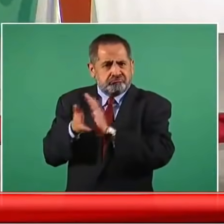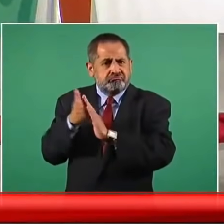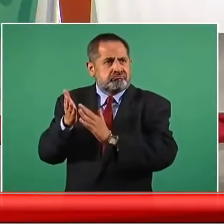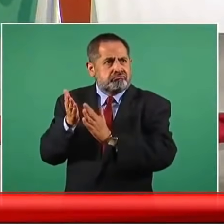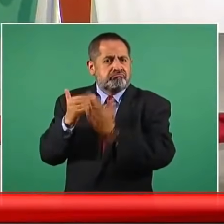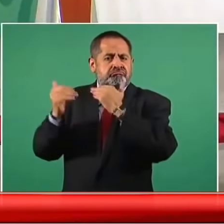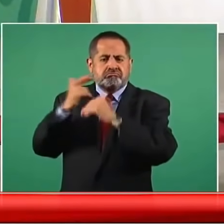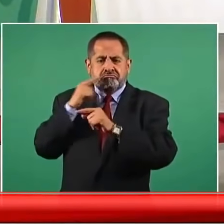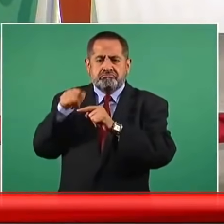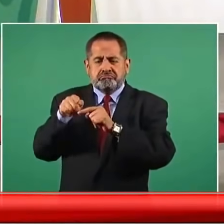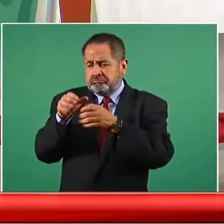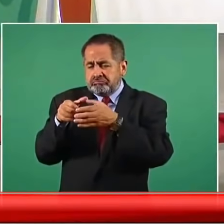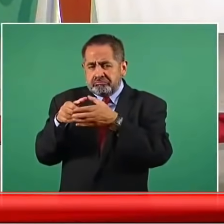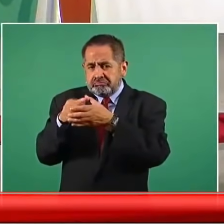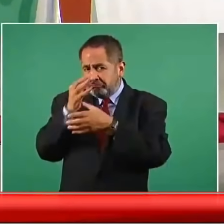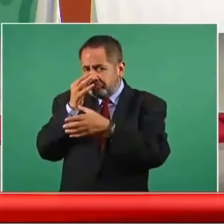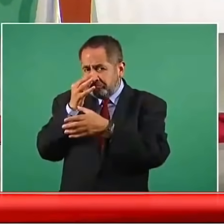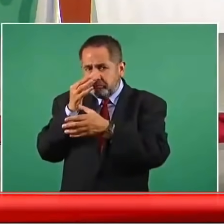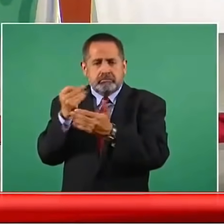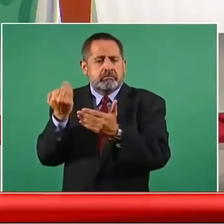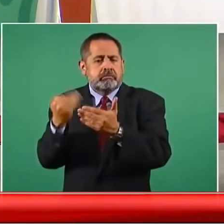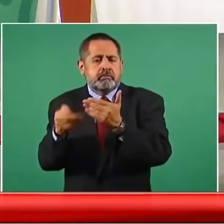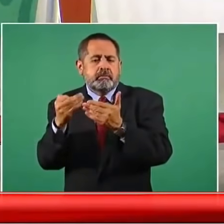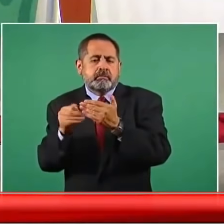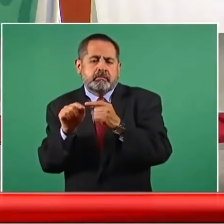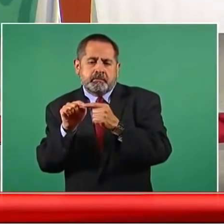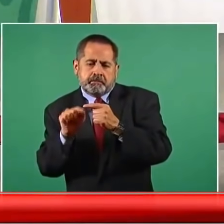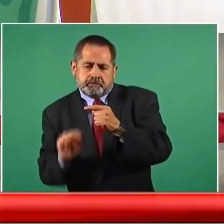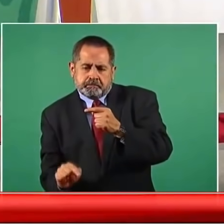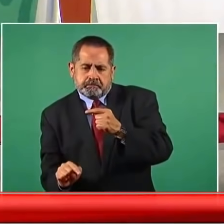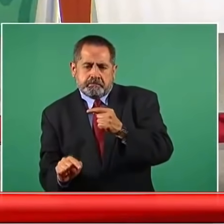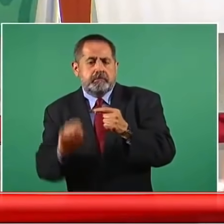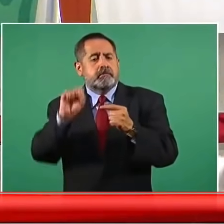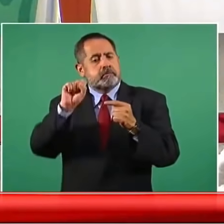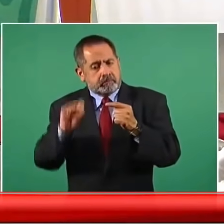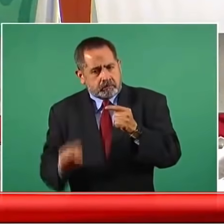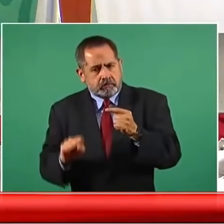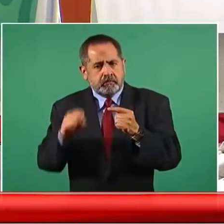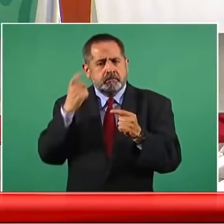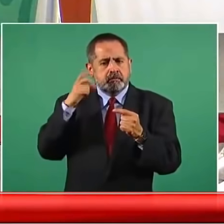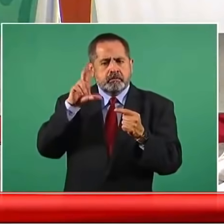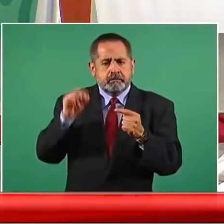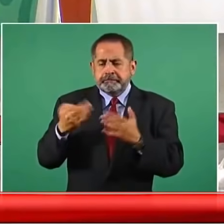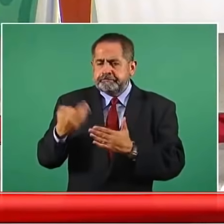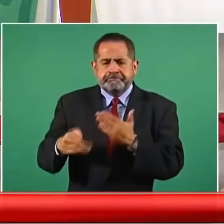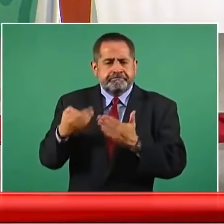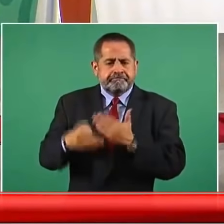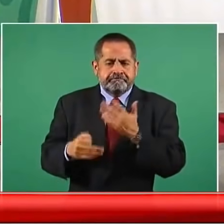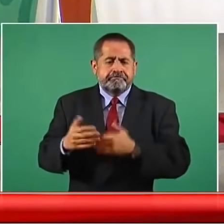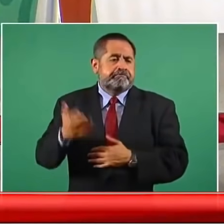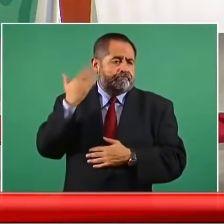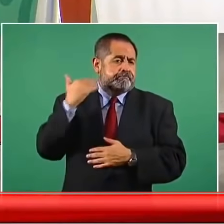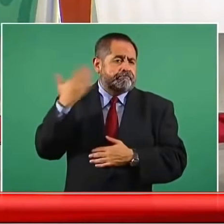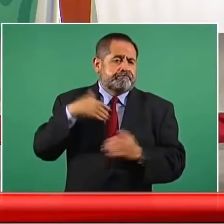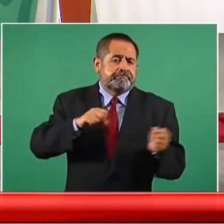ni siquiera el sur de Quintana Roo, que quedó en el